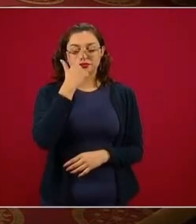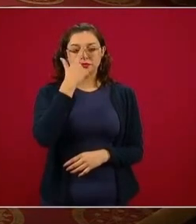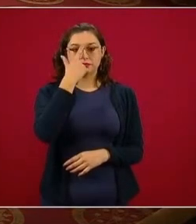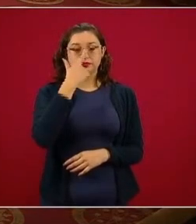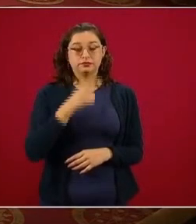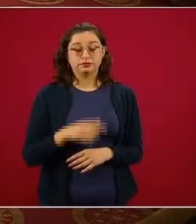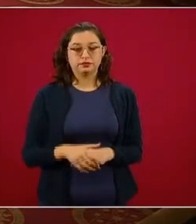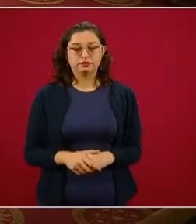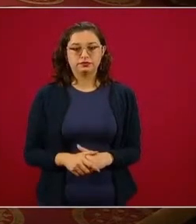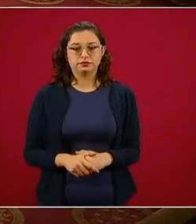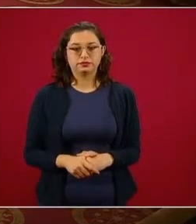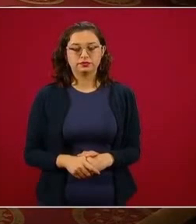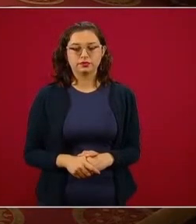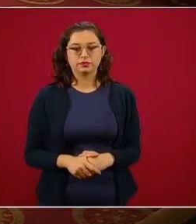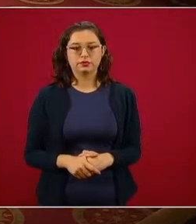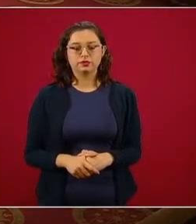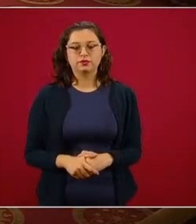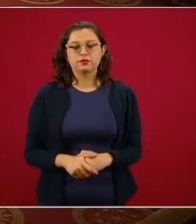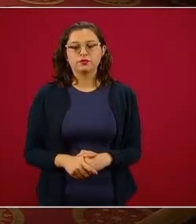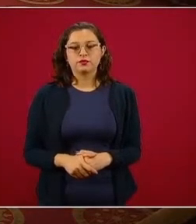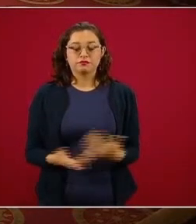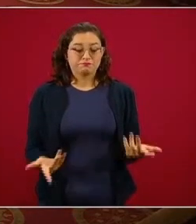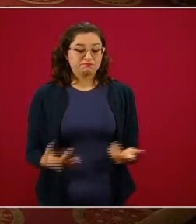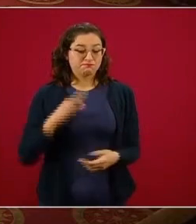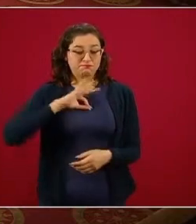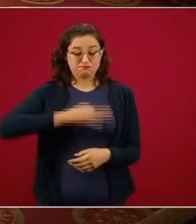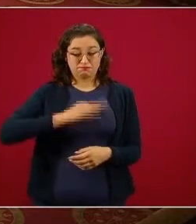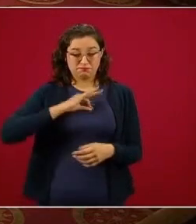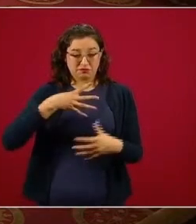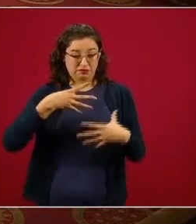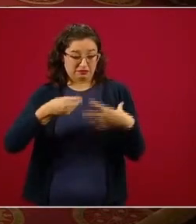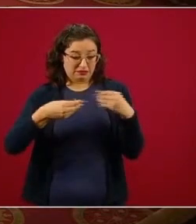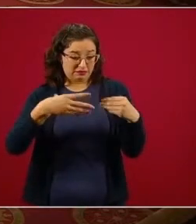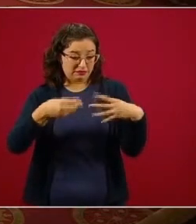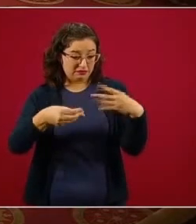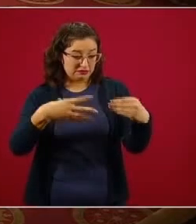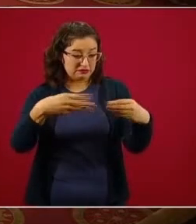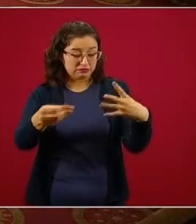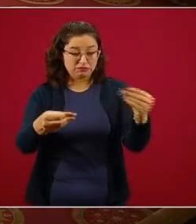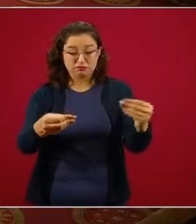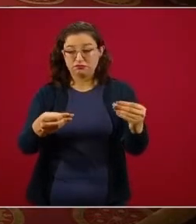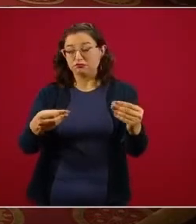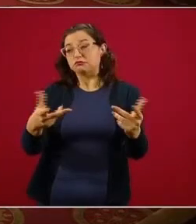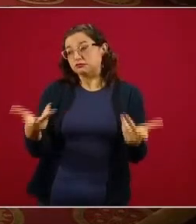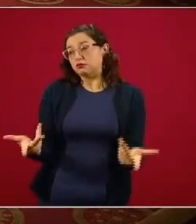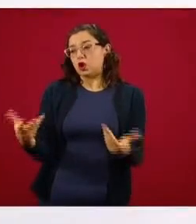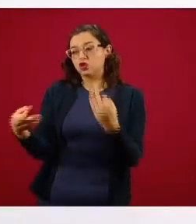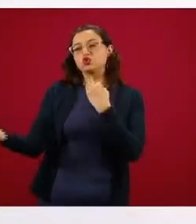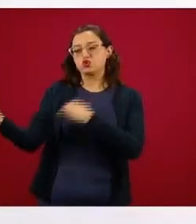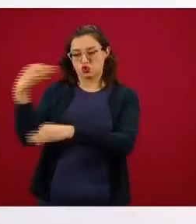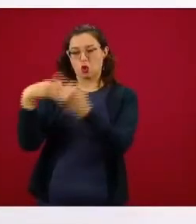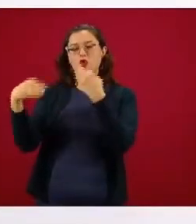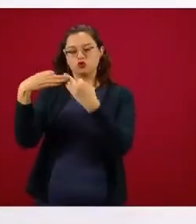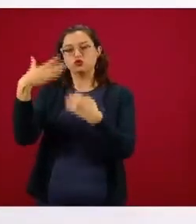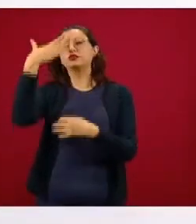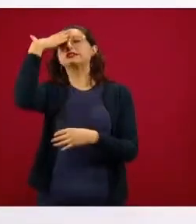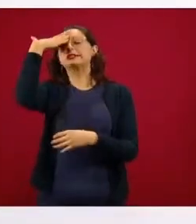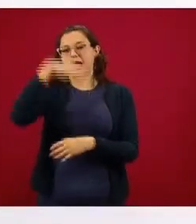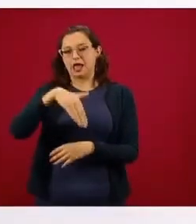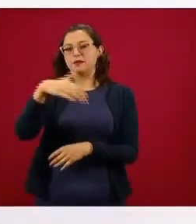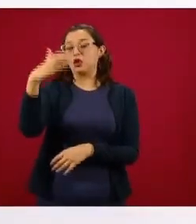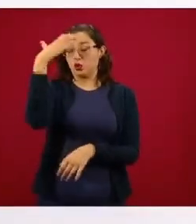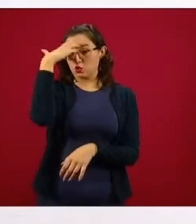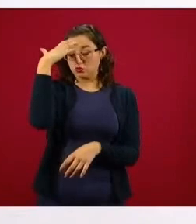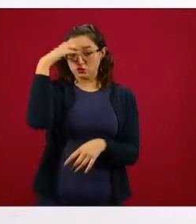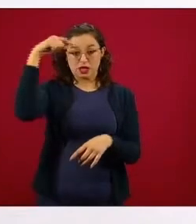todos sabemos, y es de dominio público, tanto en México